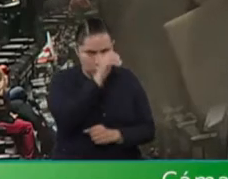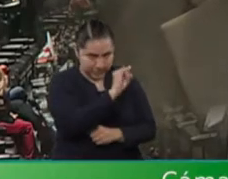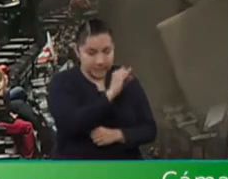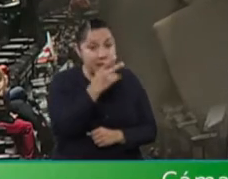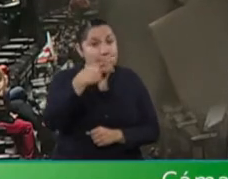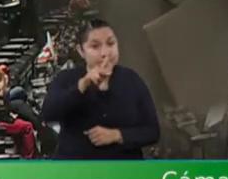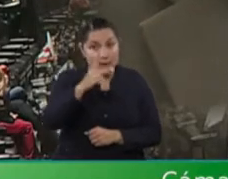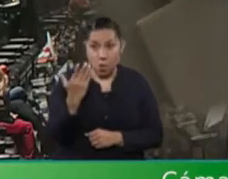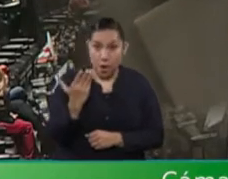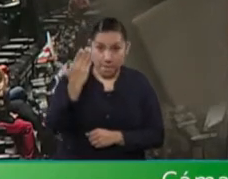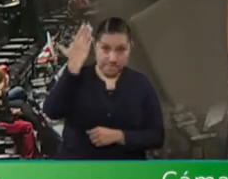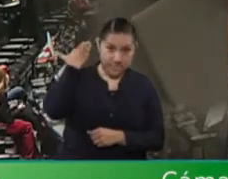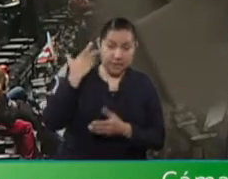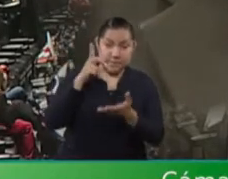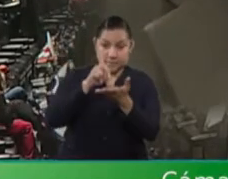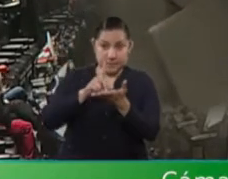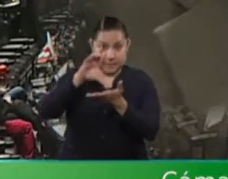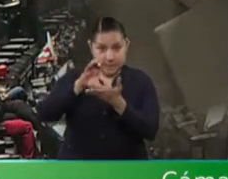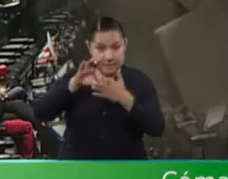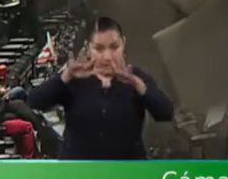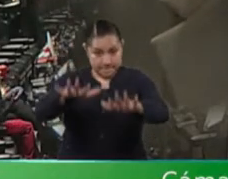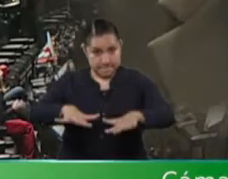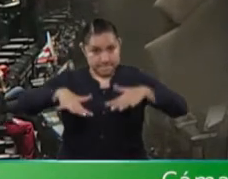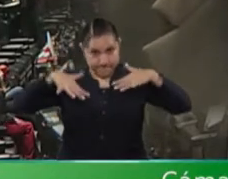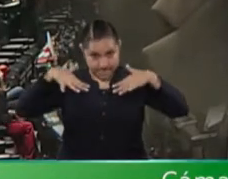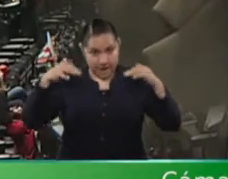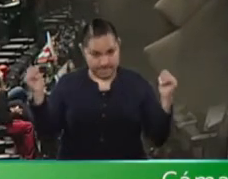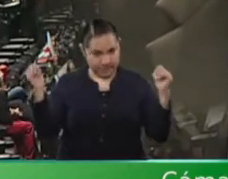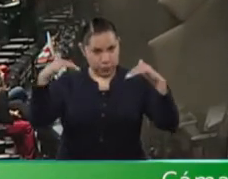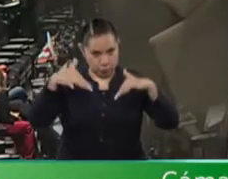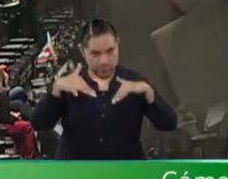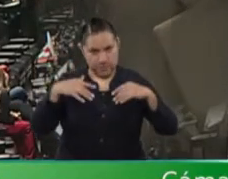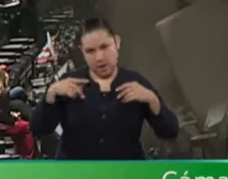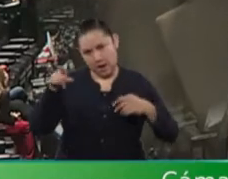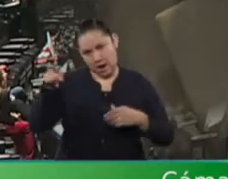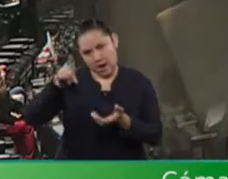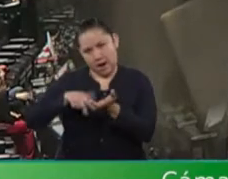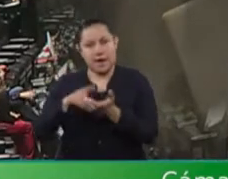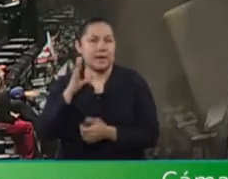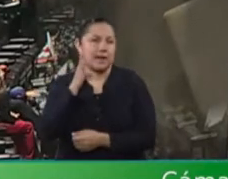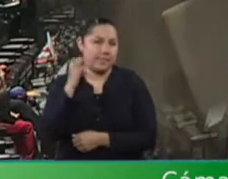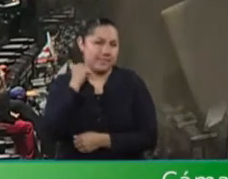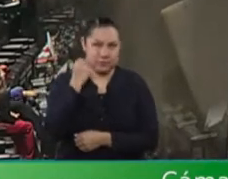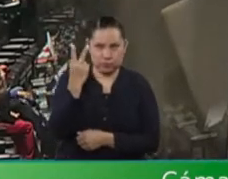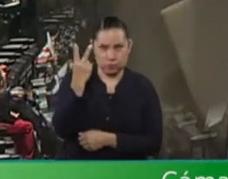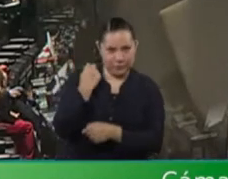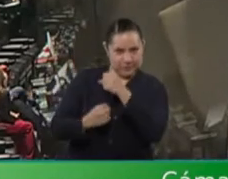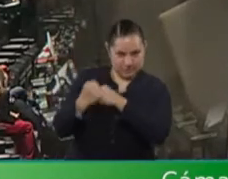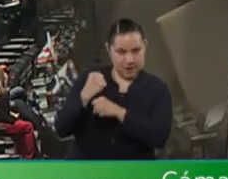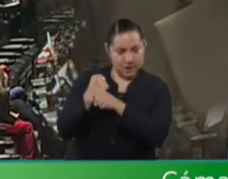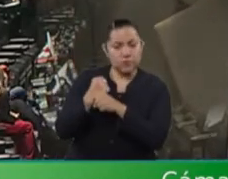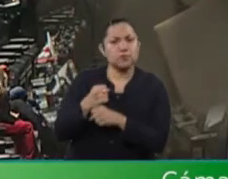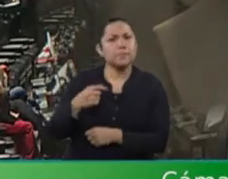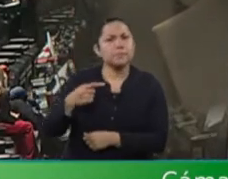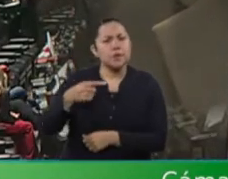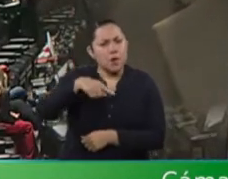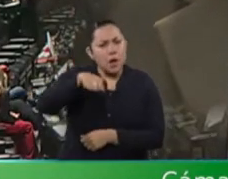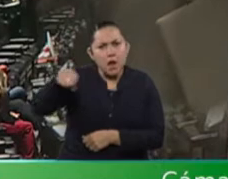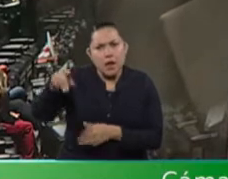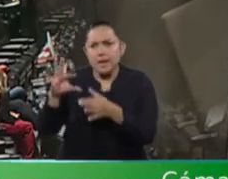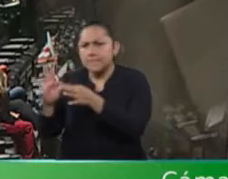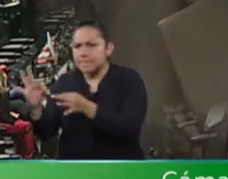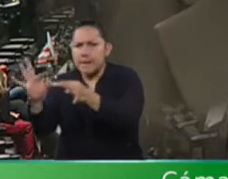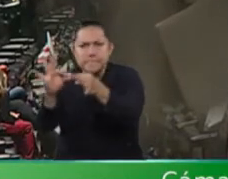hace 2 años se realizó en el Senado de la República, aprendimos que la demanda más